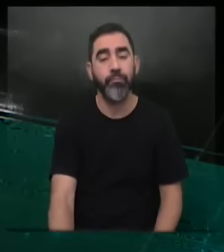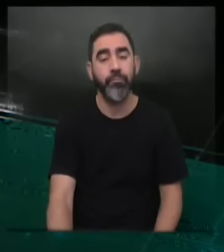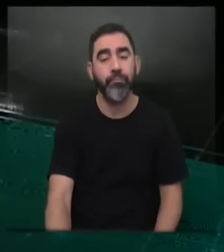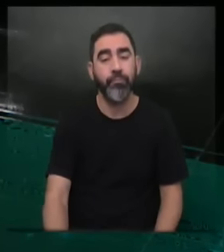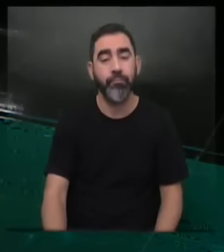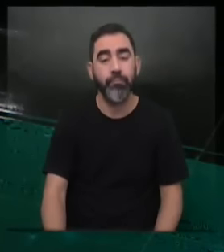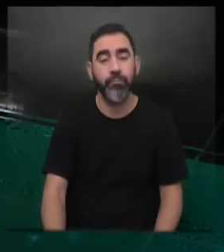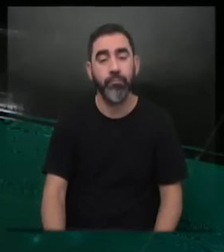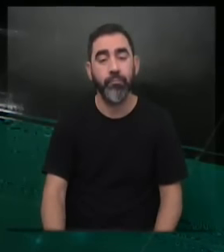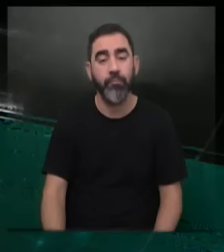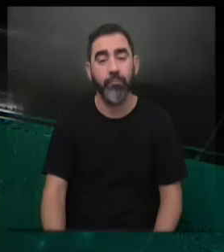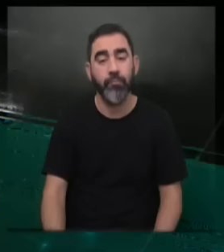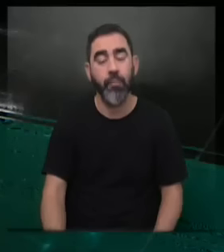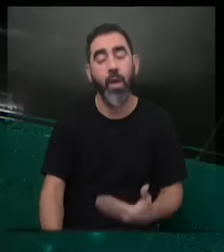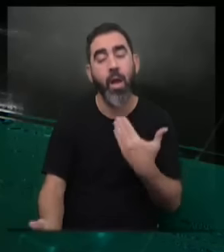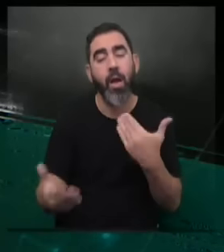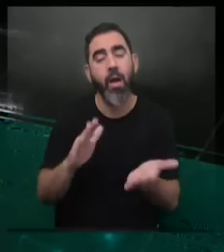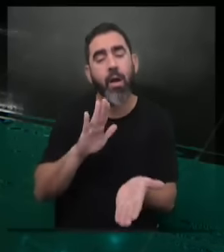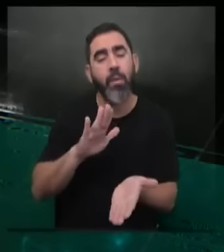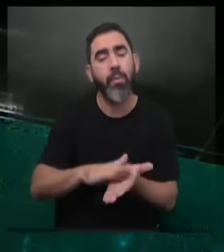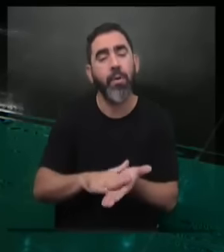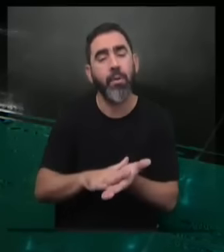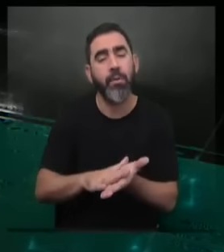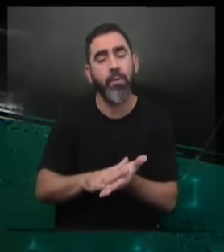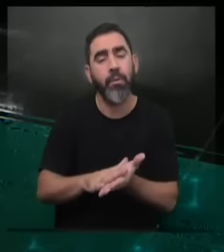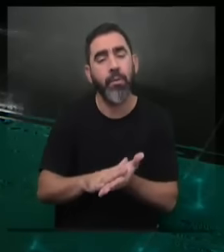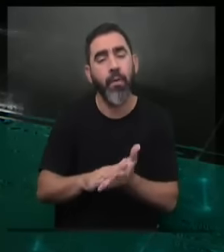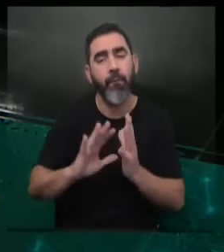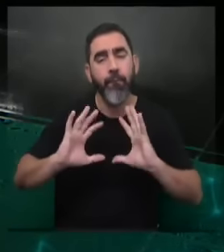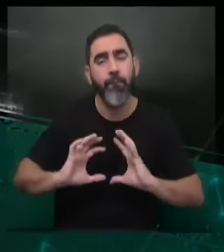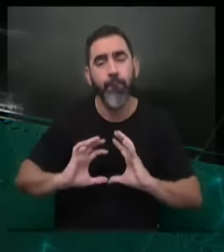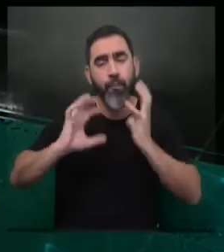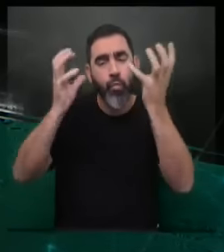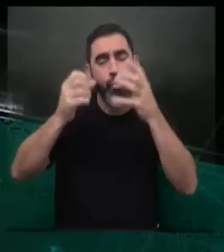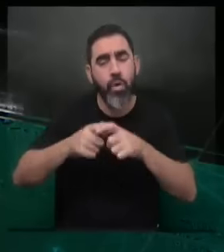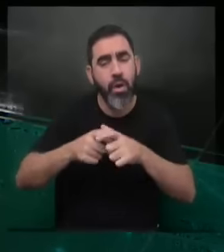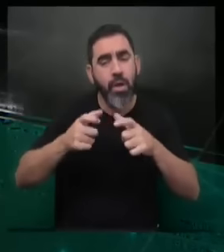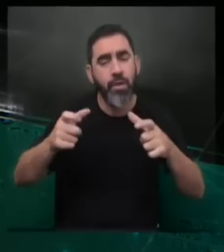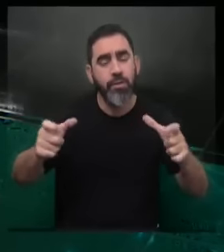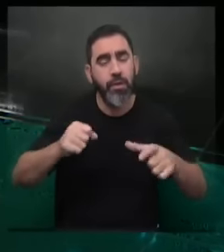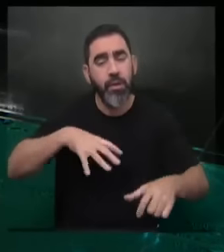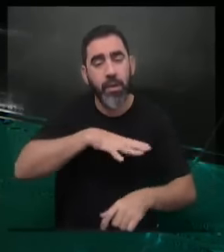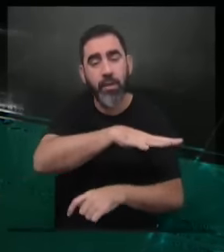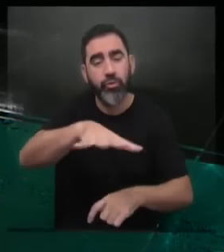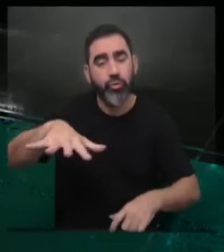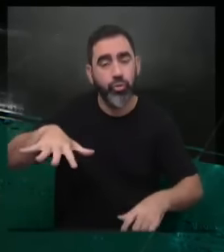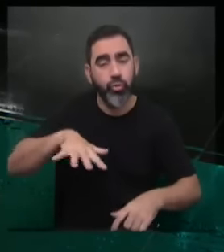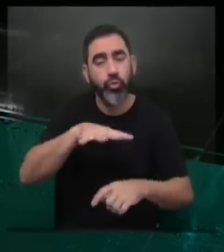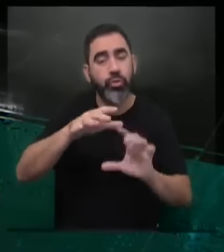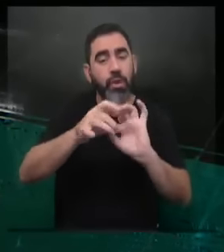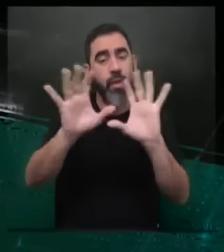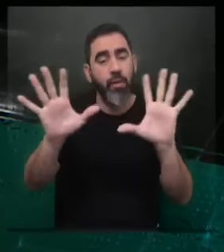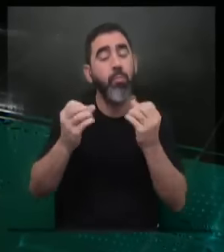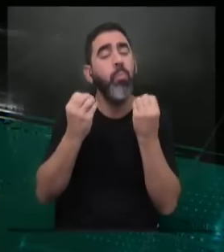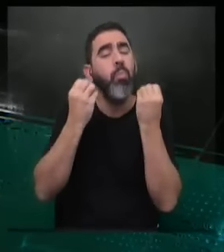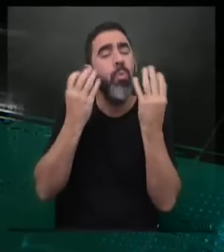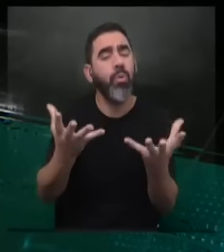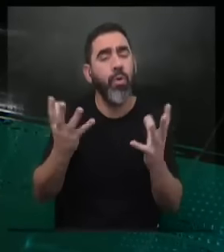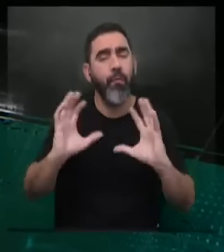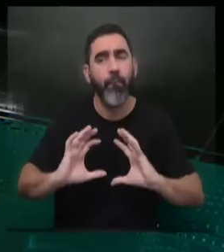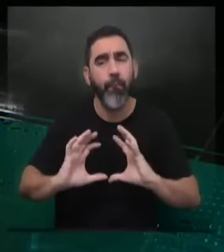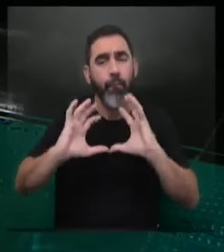Merkel que bueno vamos a hablar sobre la expansión de las violencias en las sociedades democráticas Por qué se producen